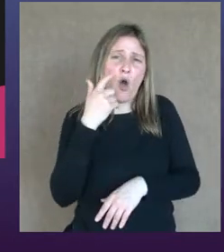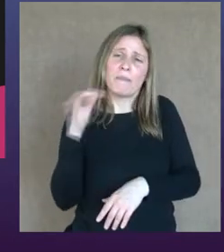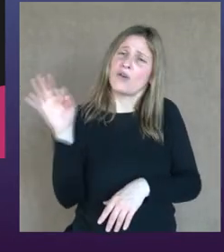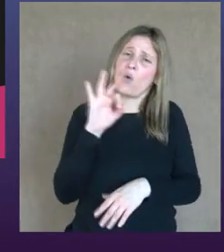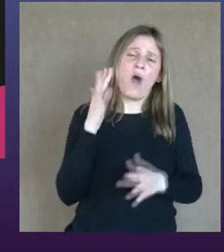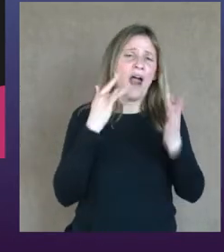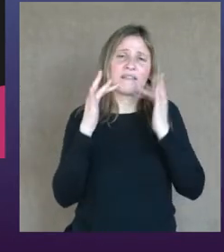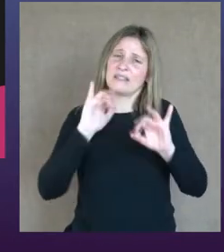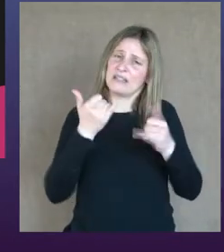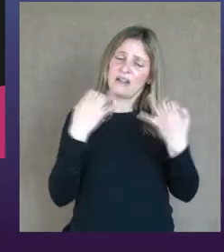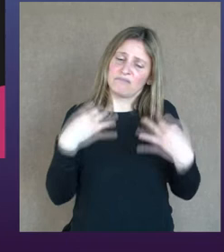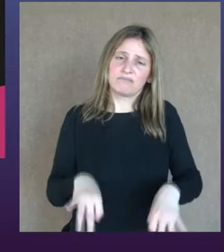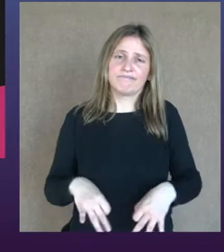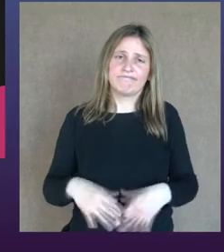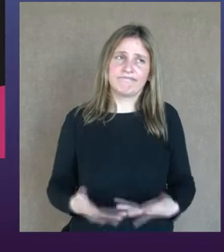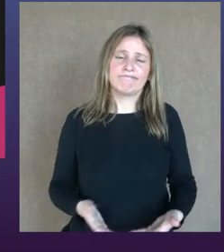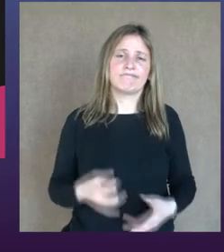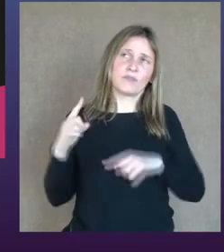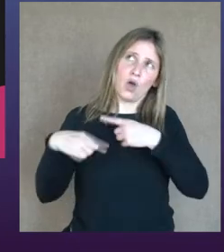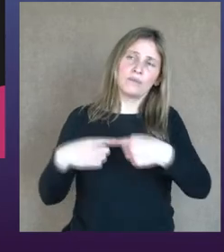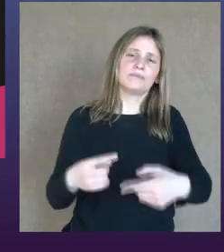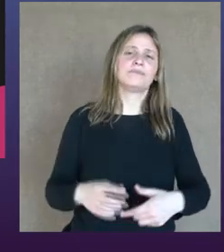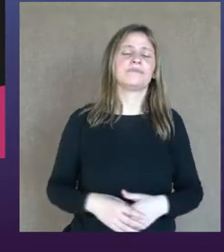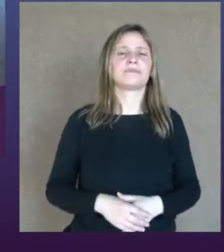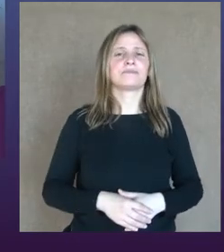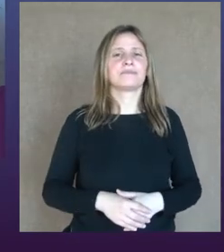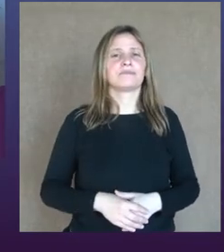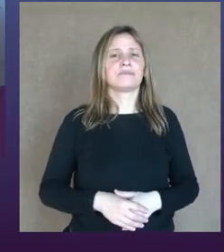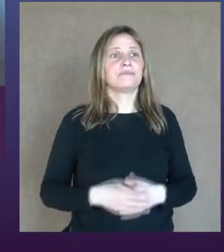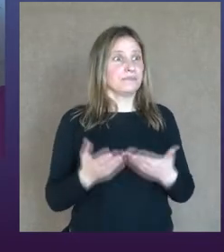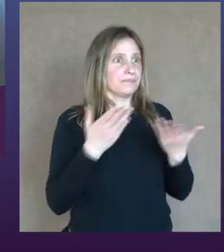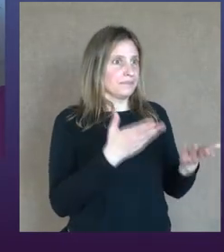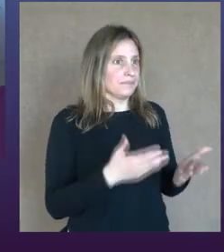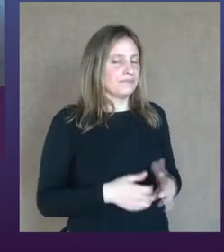ya consolidados, ¿no? Uh-huh. Bien, bien. ¿Adriana?